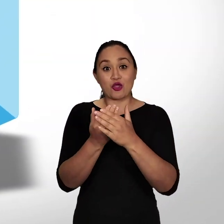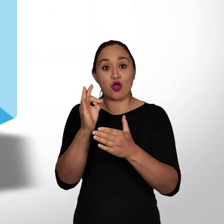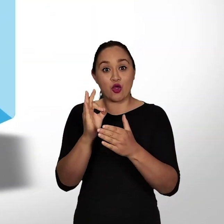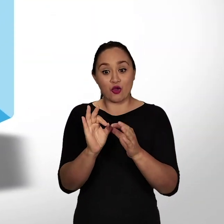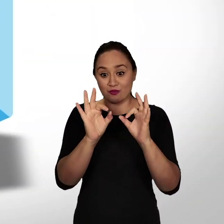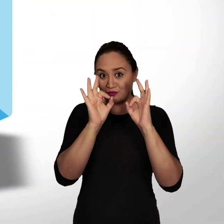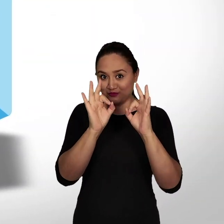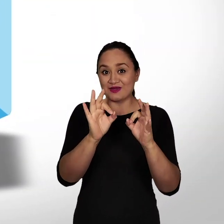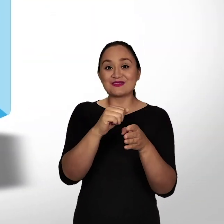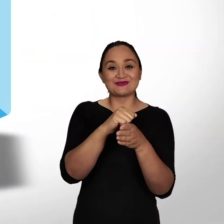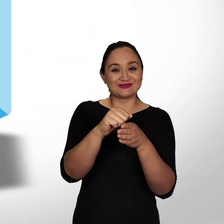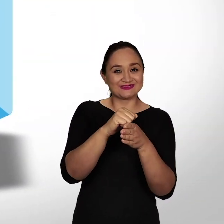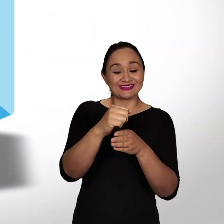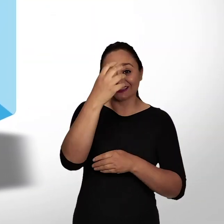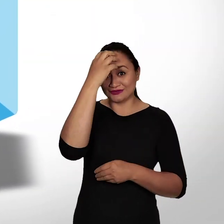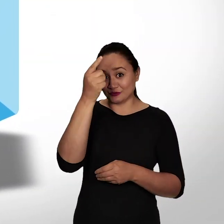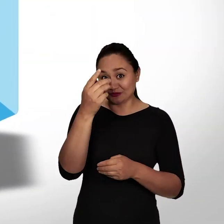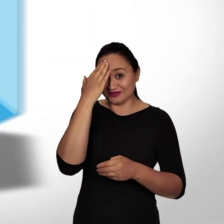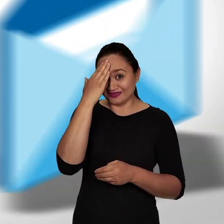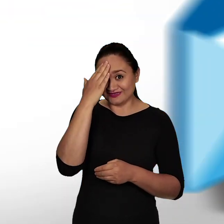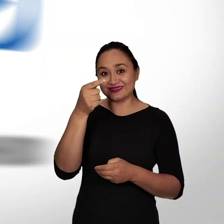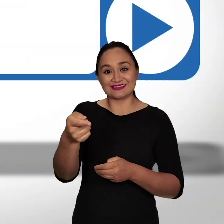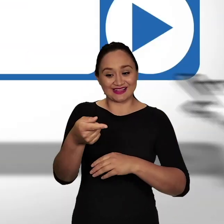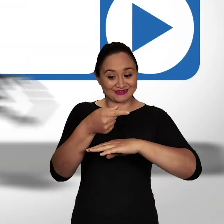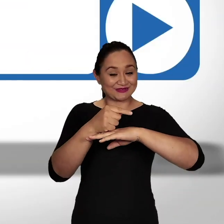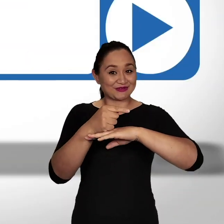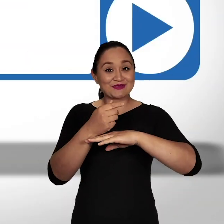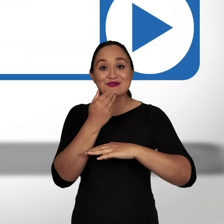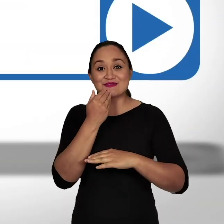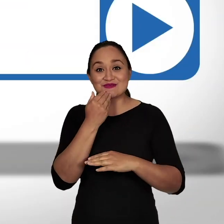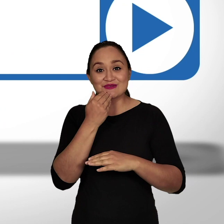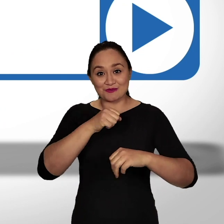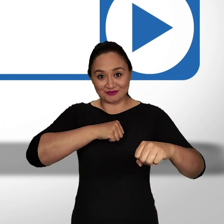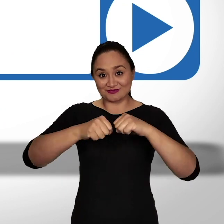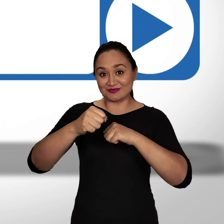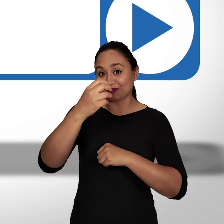buenas prácticas educativas que conozcas al correo electrónico